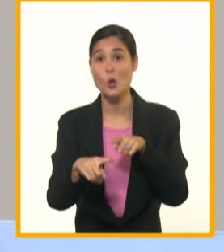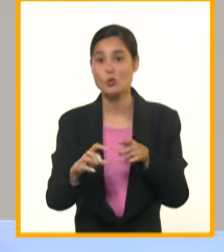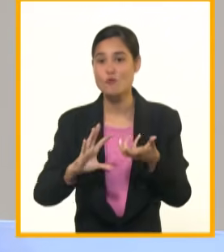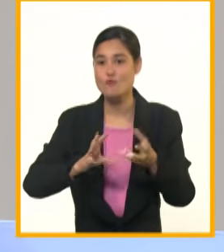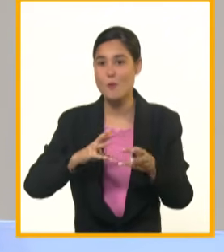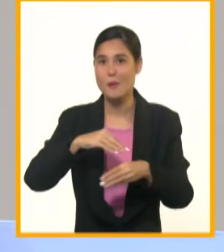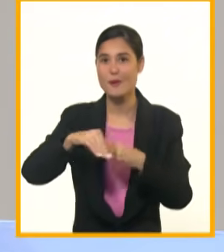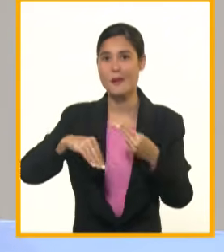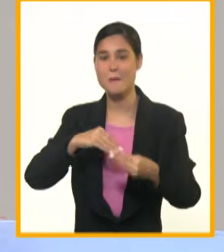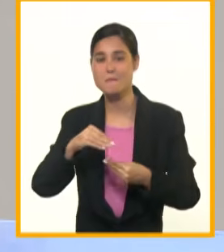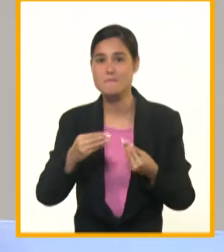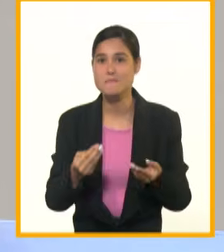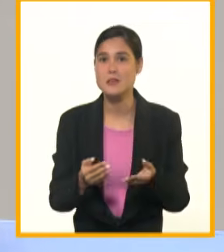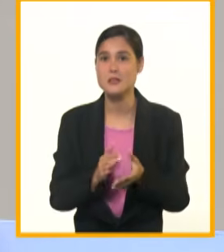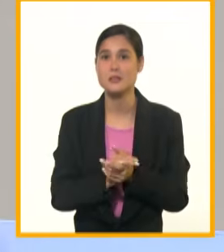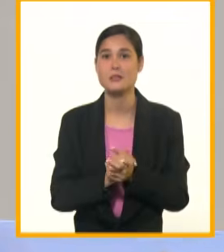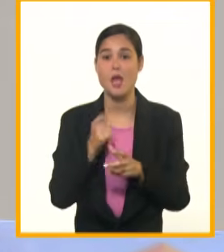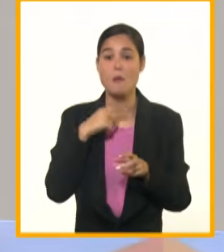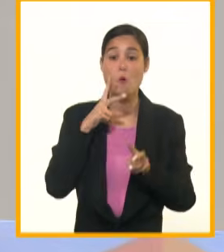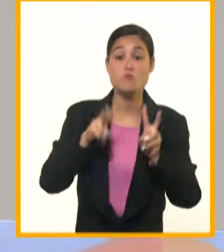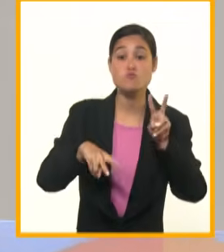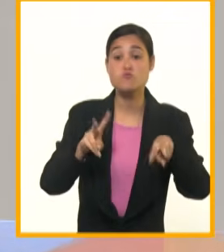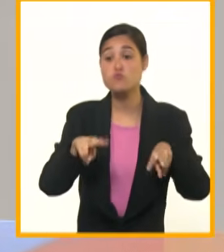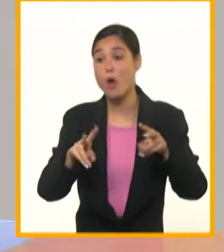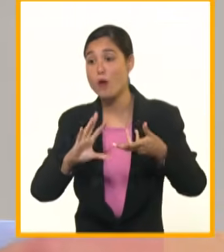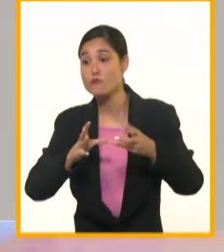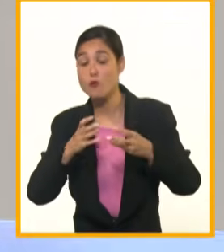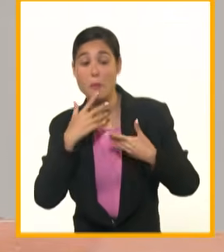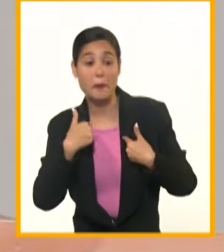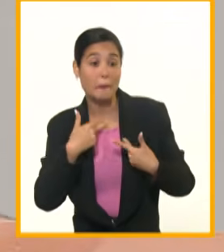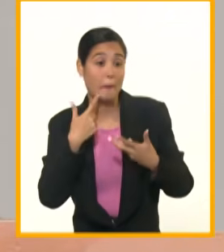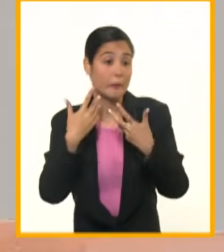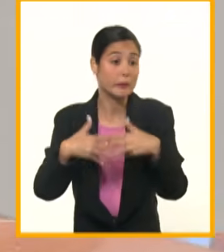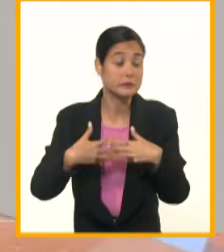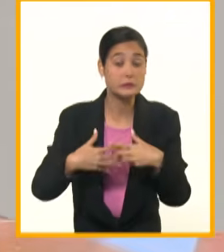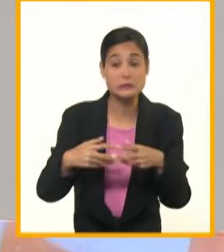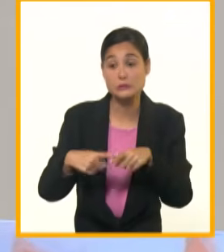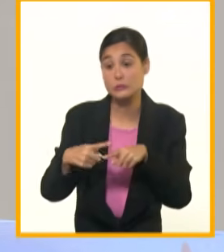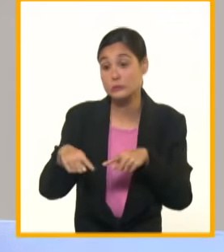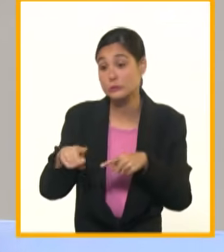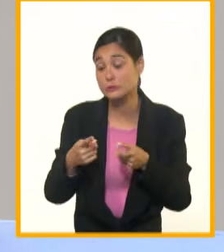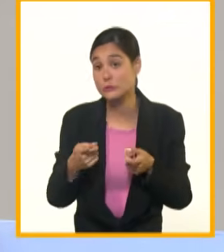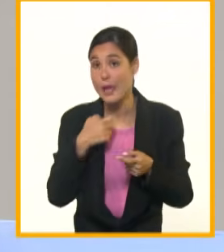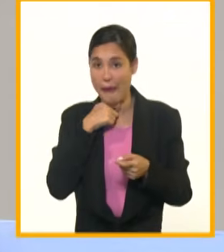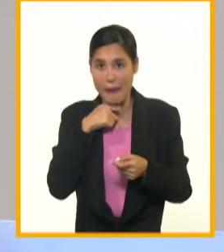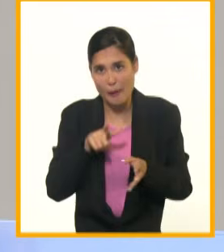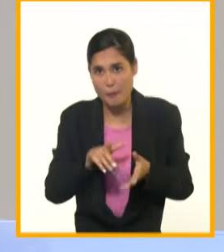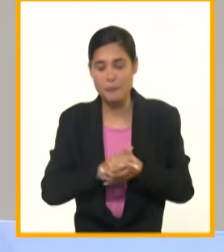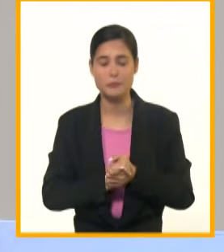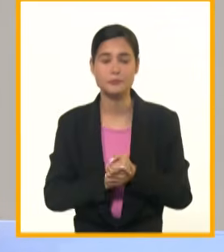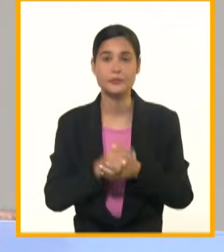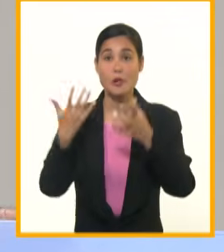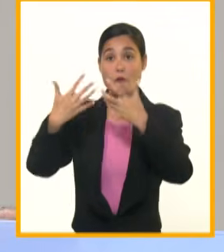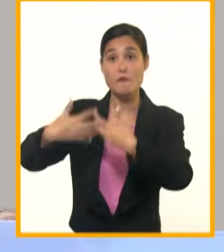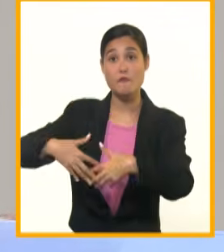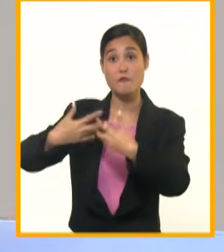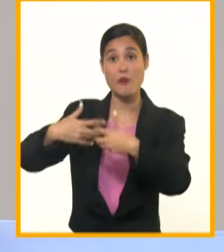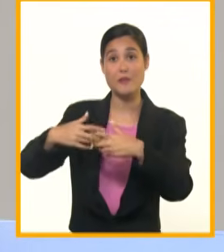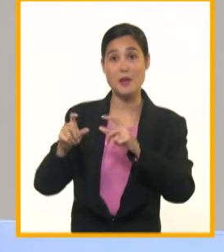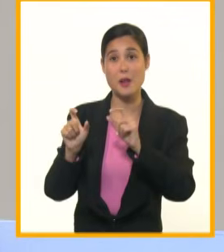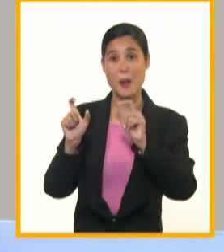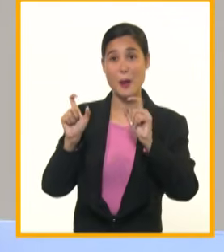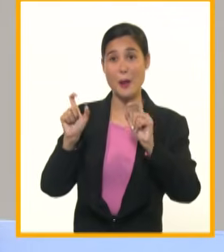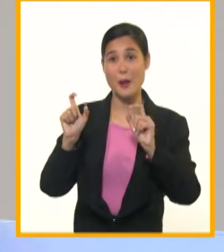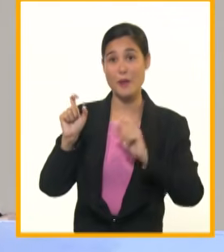objeto social, ir buscando alternativas para poder producirlo. Por ejemplo, nosotros tenemos la fábrica de refresco Las Lomas, que hubo que transformarla por la